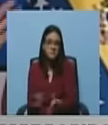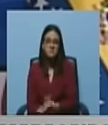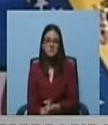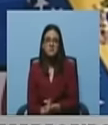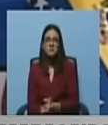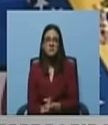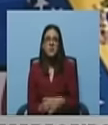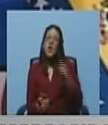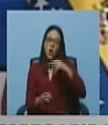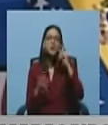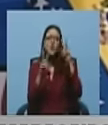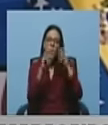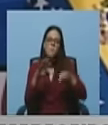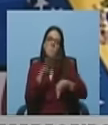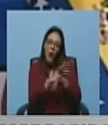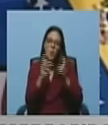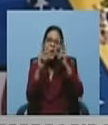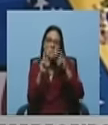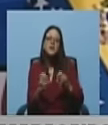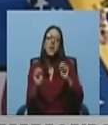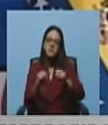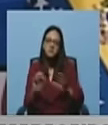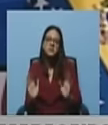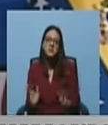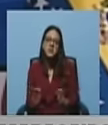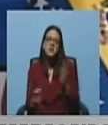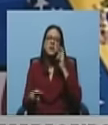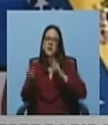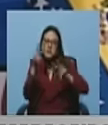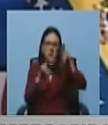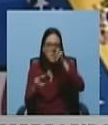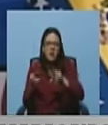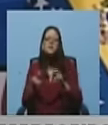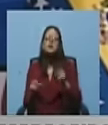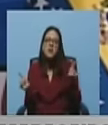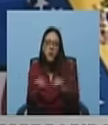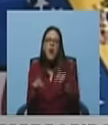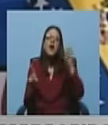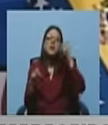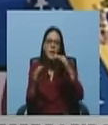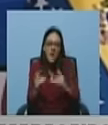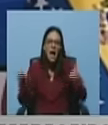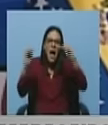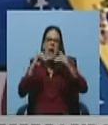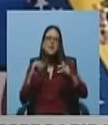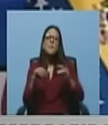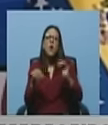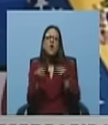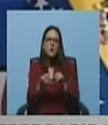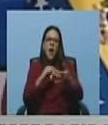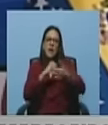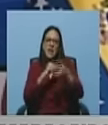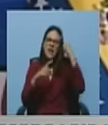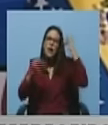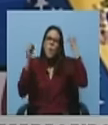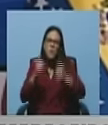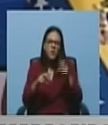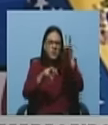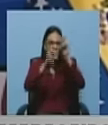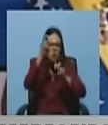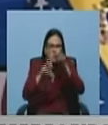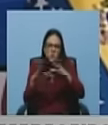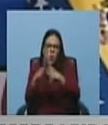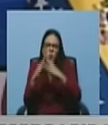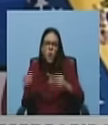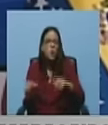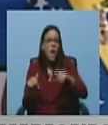para la investigación. Se está llevando igual a altísimos niveles técnicos y profesionales. Y